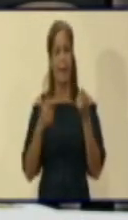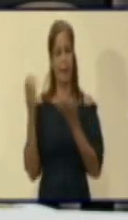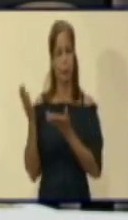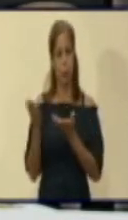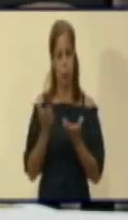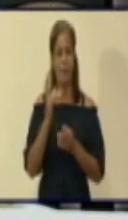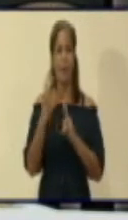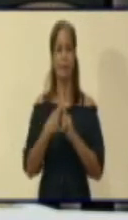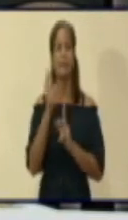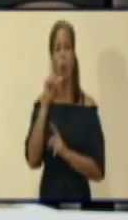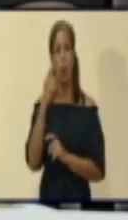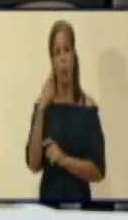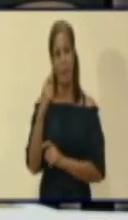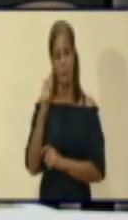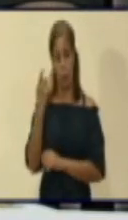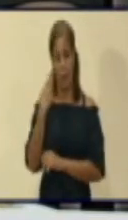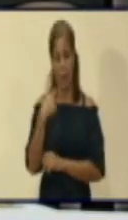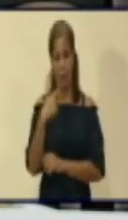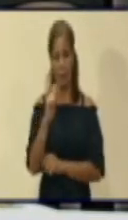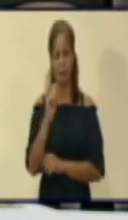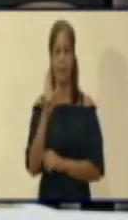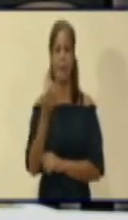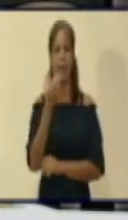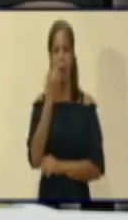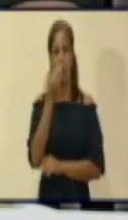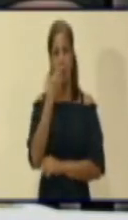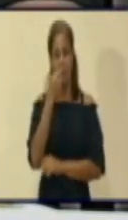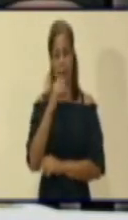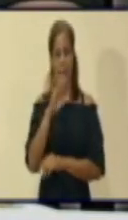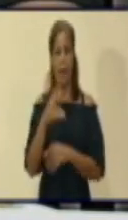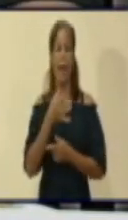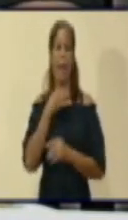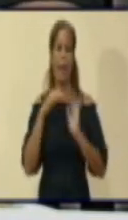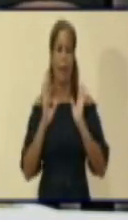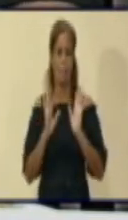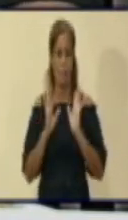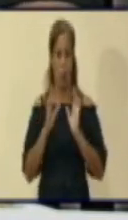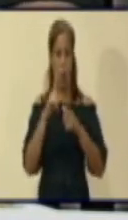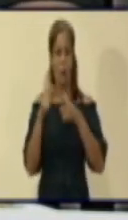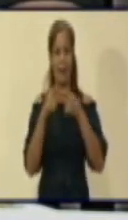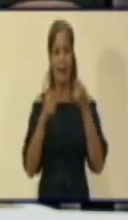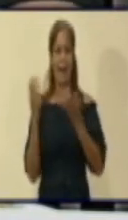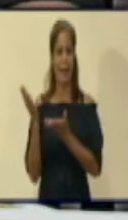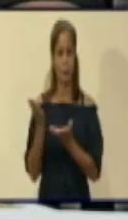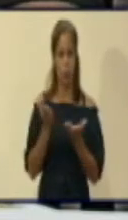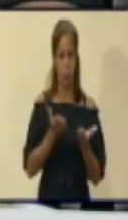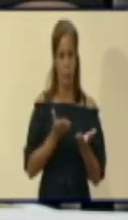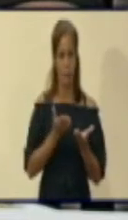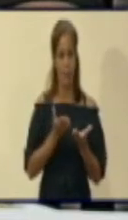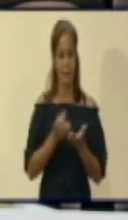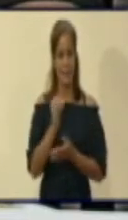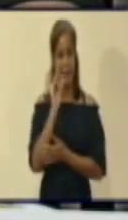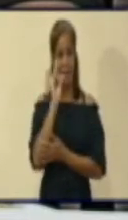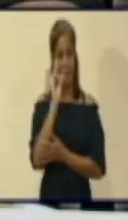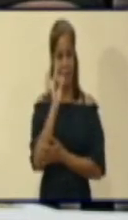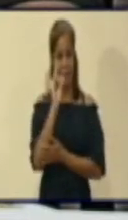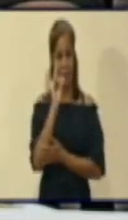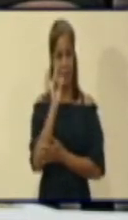la provincia granma en el caso de la astronomía será desde las siete de la mañana hasta las cinco de la tarde